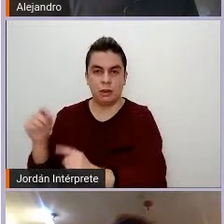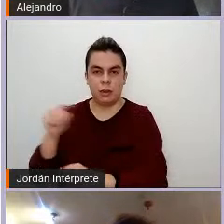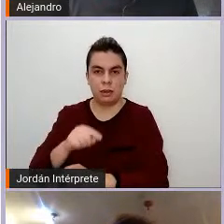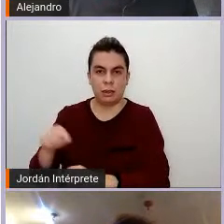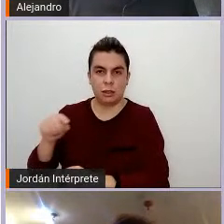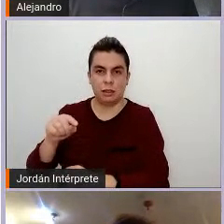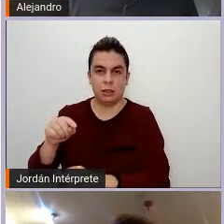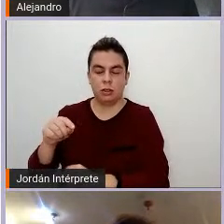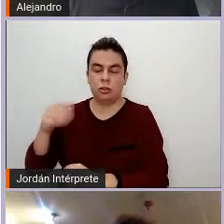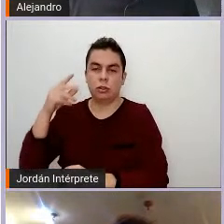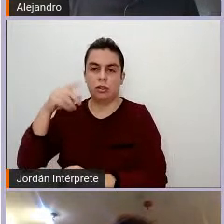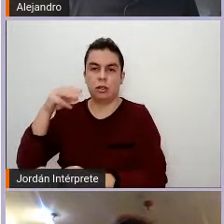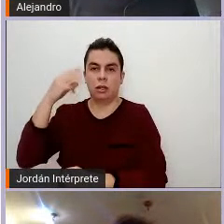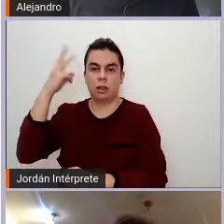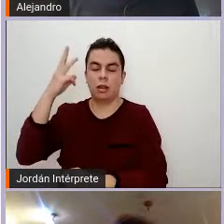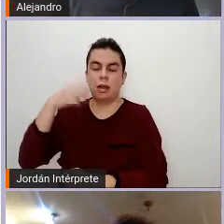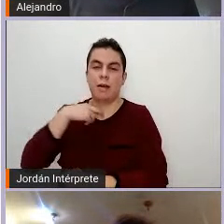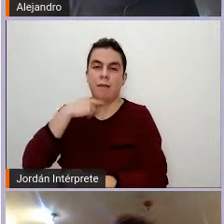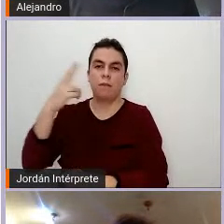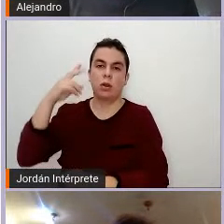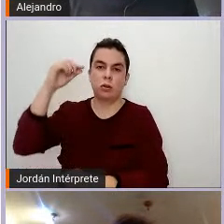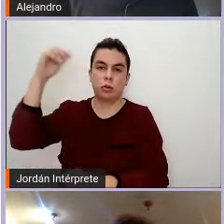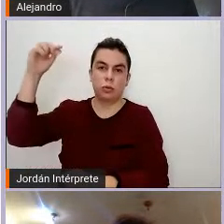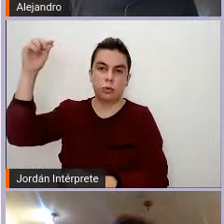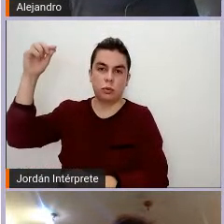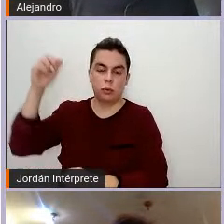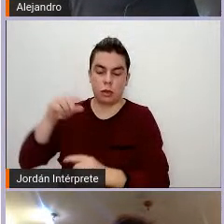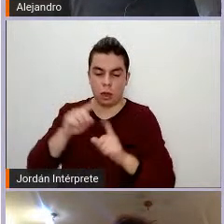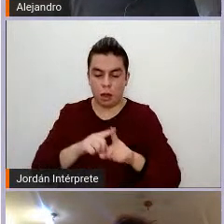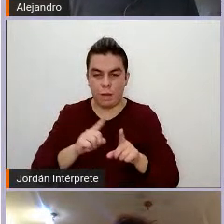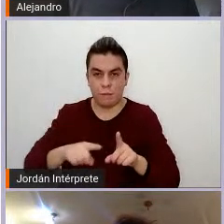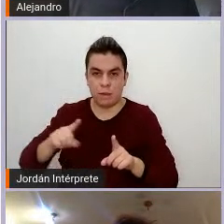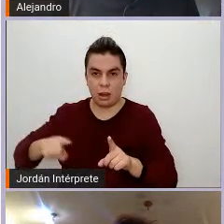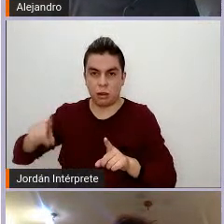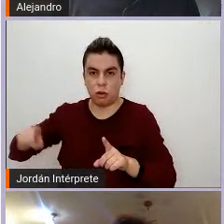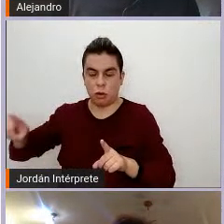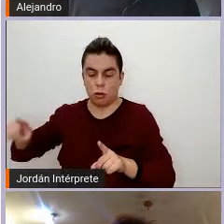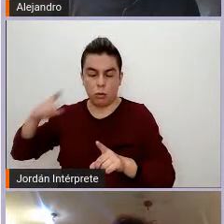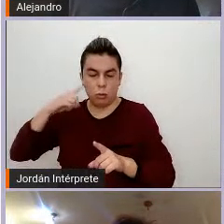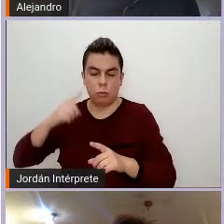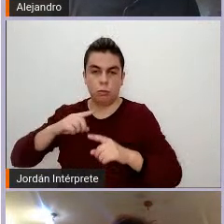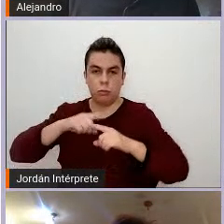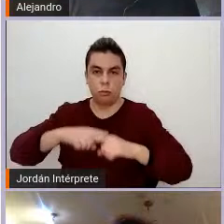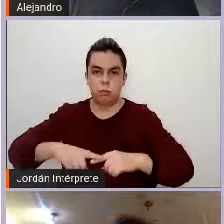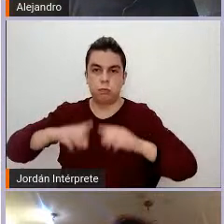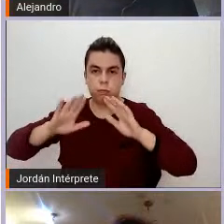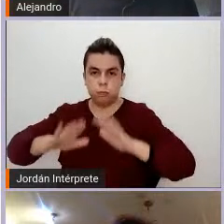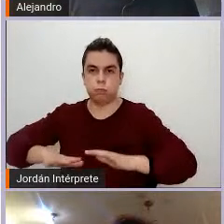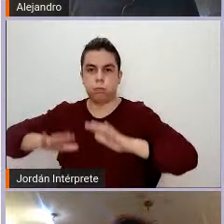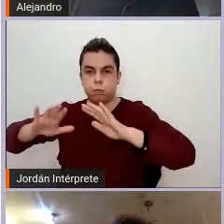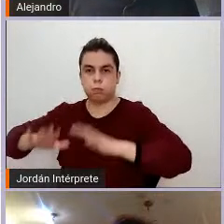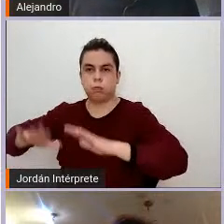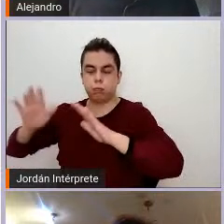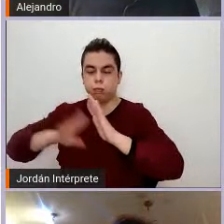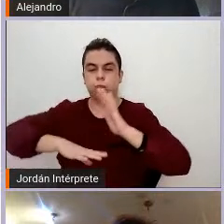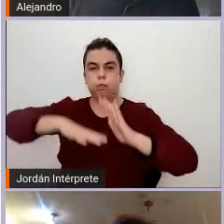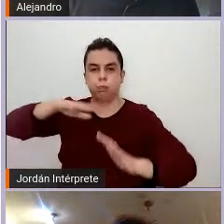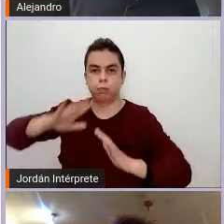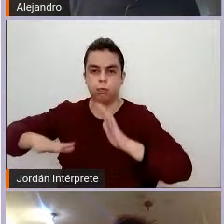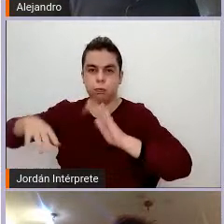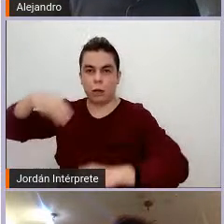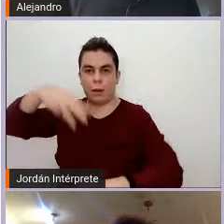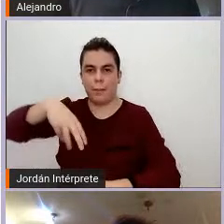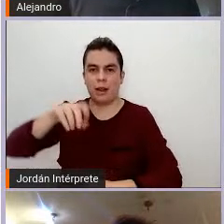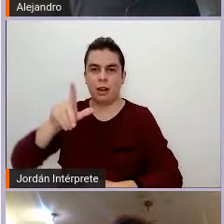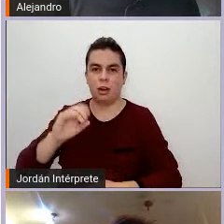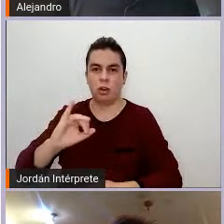de las voces, mientras que la línea del bajo desarrolla la melodía en el intervalo más grave, lo que es evidente en